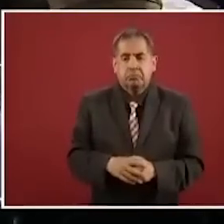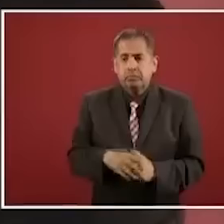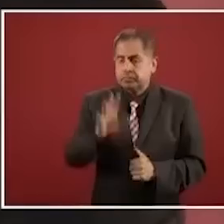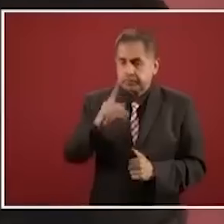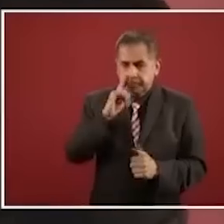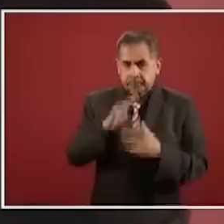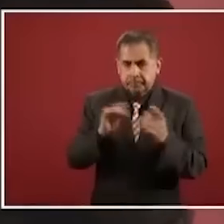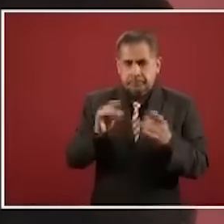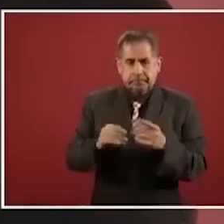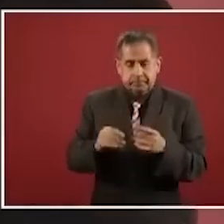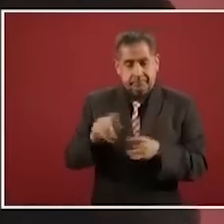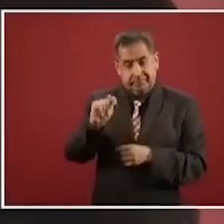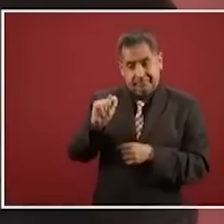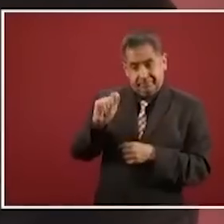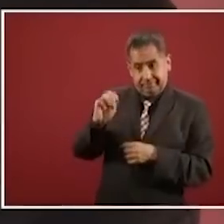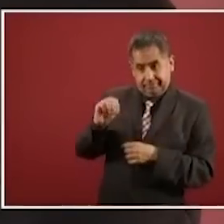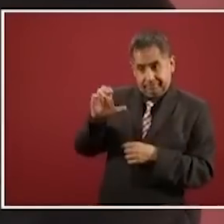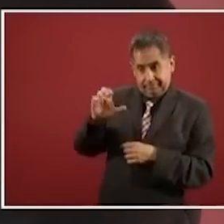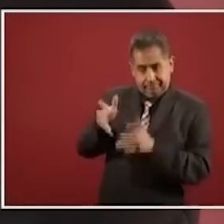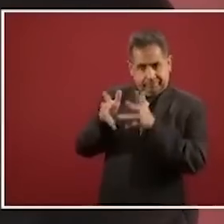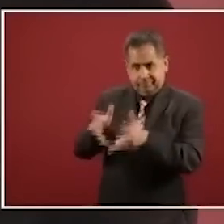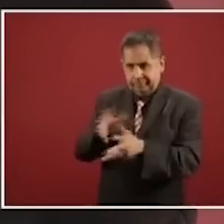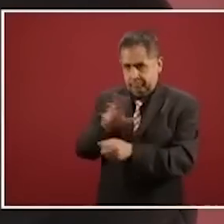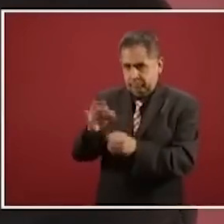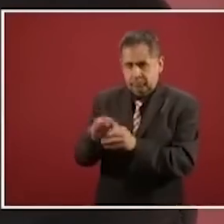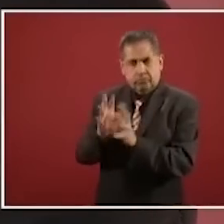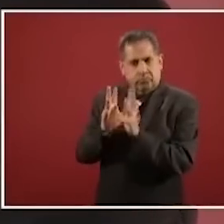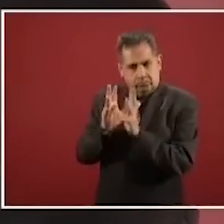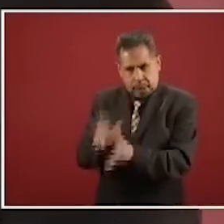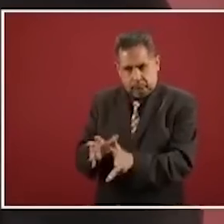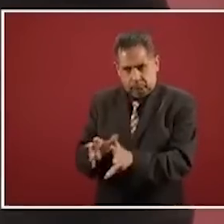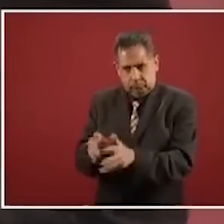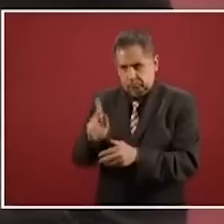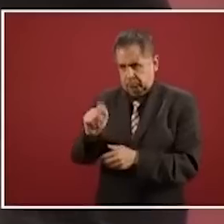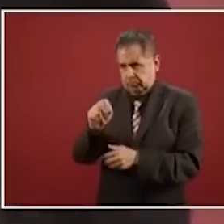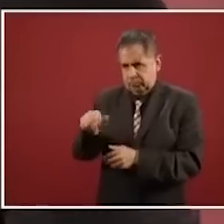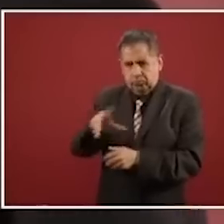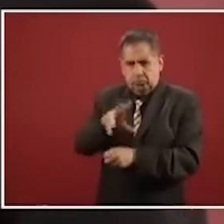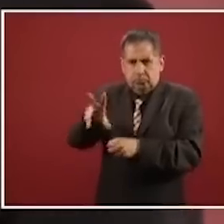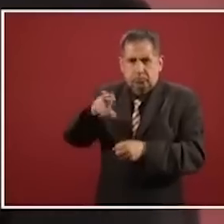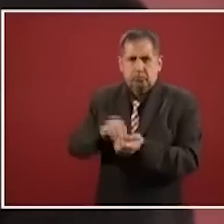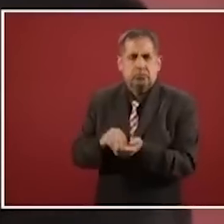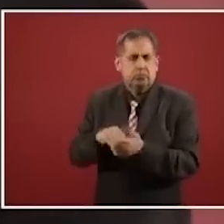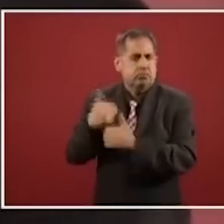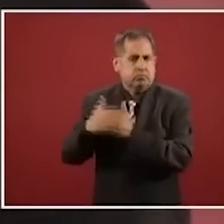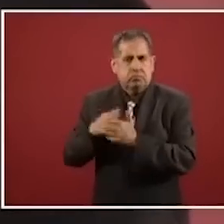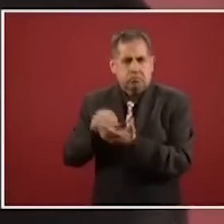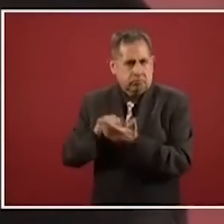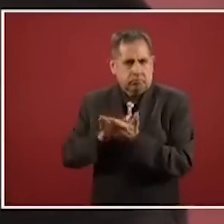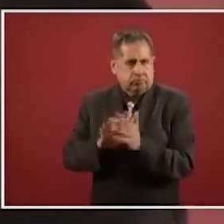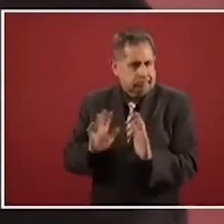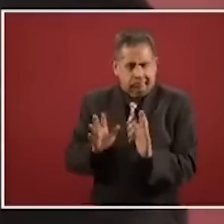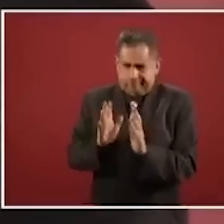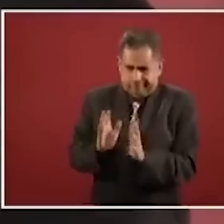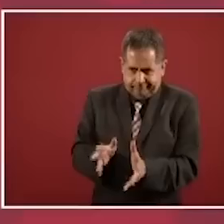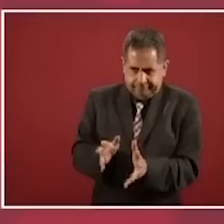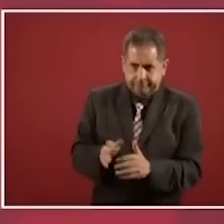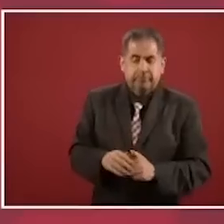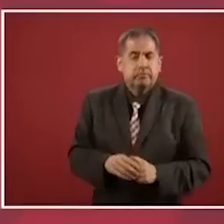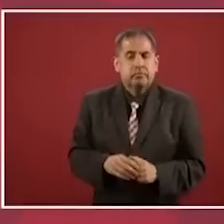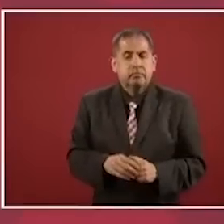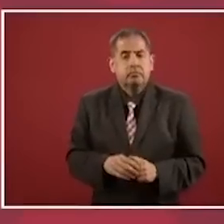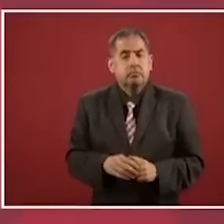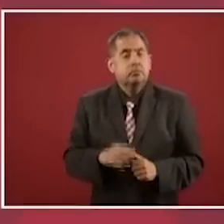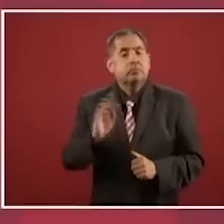No tiene, el tratado está intacto. Tiene un sistema de paneles, bueno, pues lo vamos a establecer. Si en el